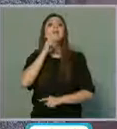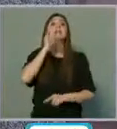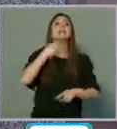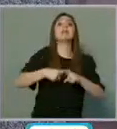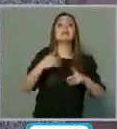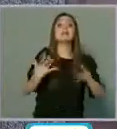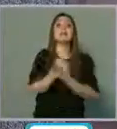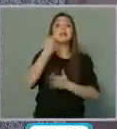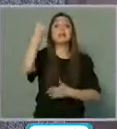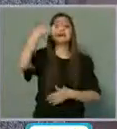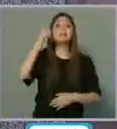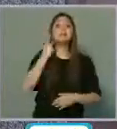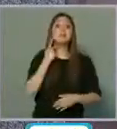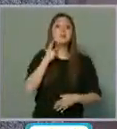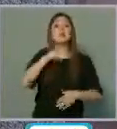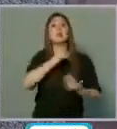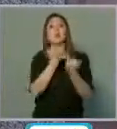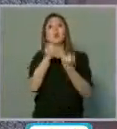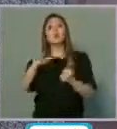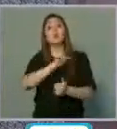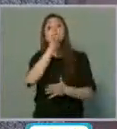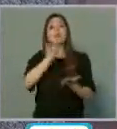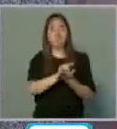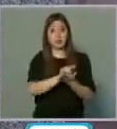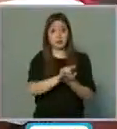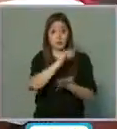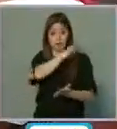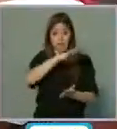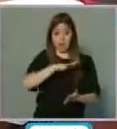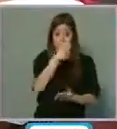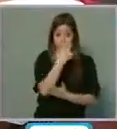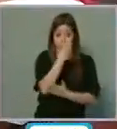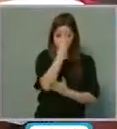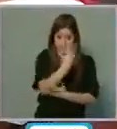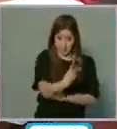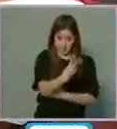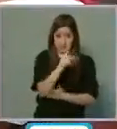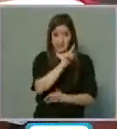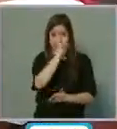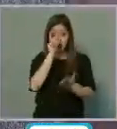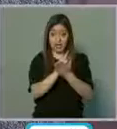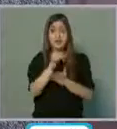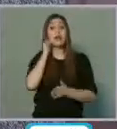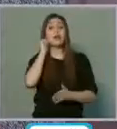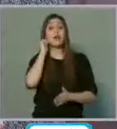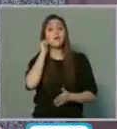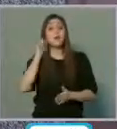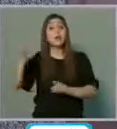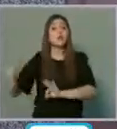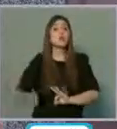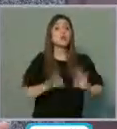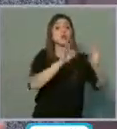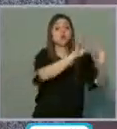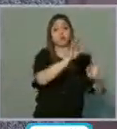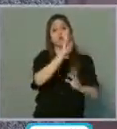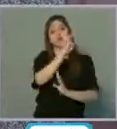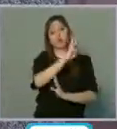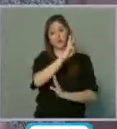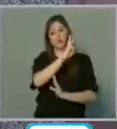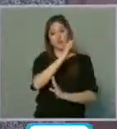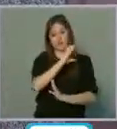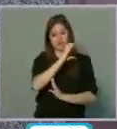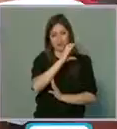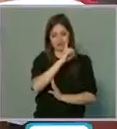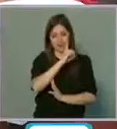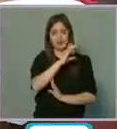en términos de legisladores. Tenemos 53 legisladores de California que van a Washington, de los cuales prácticamente